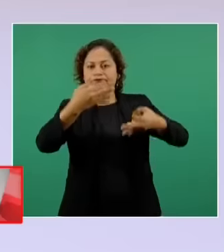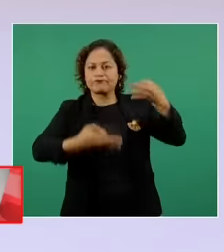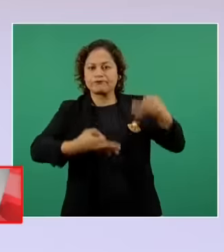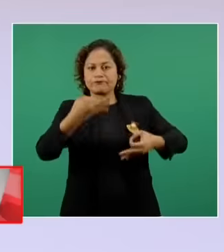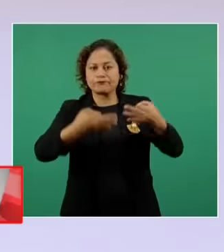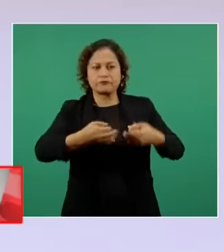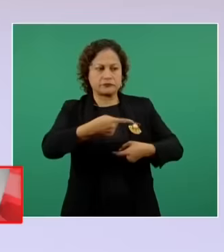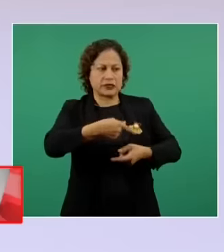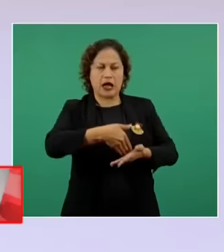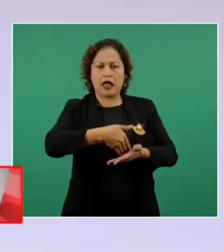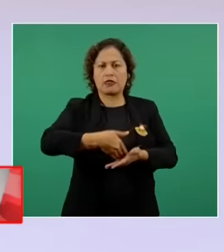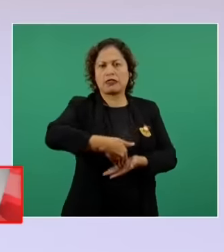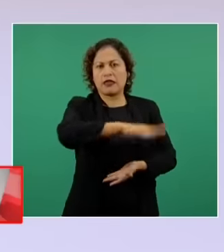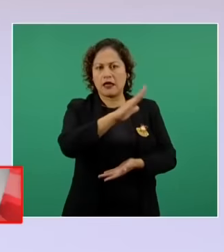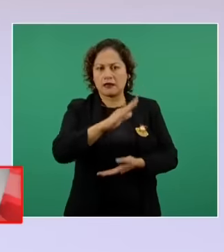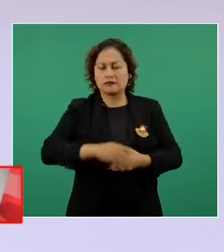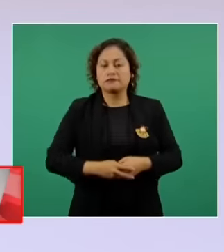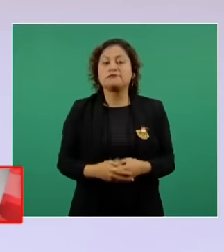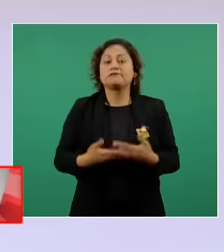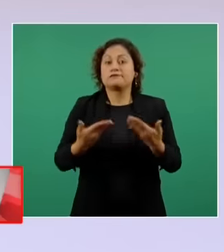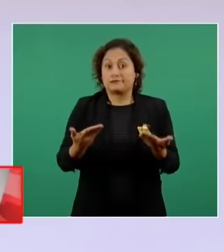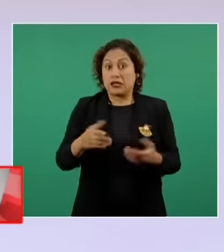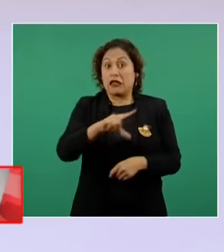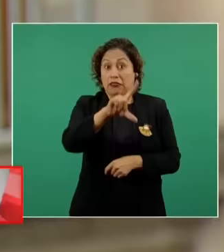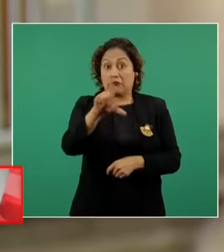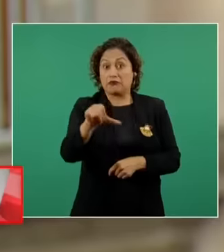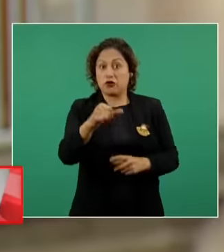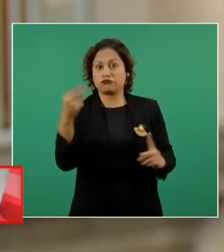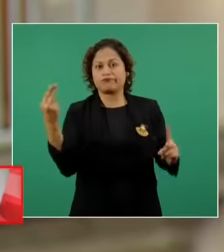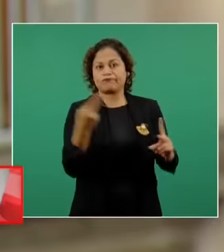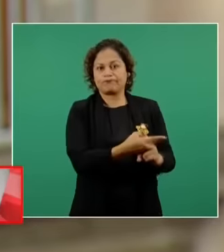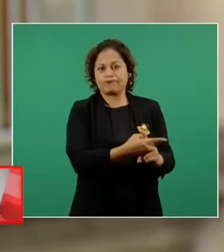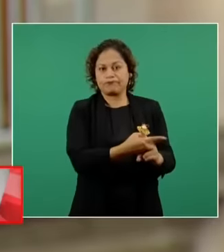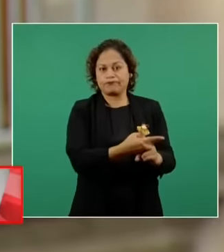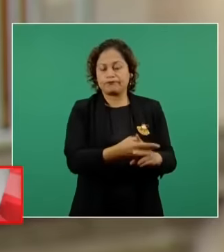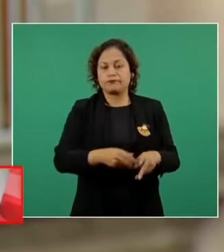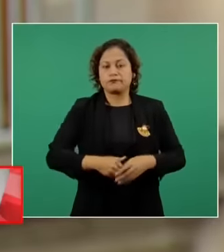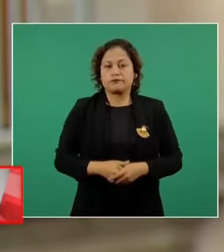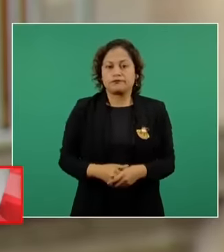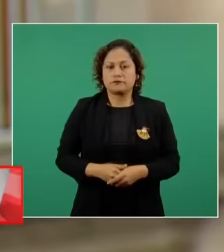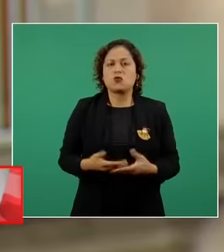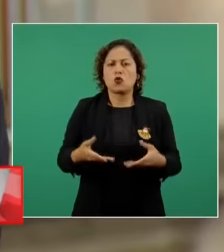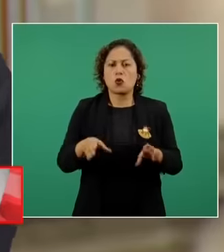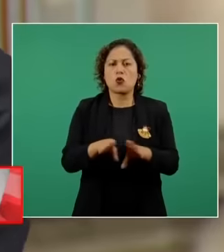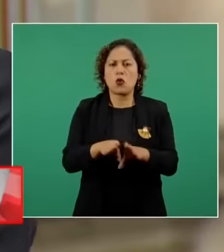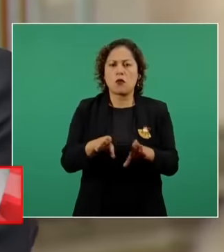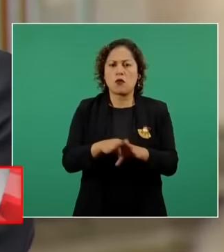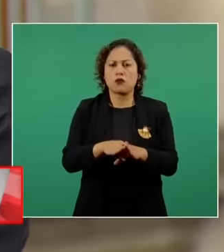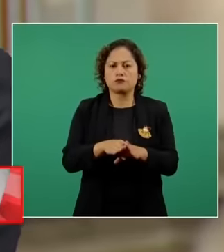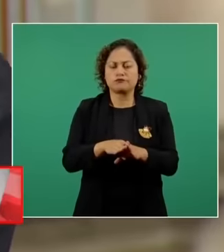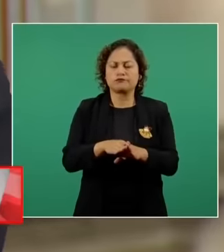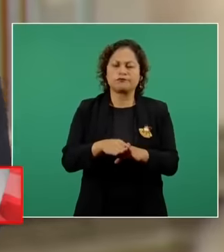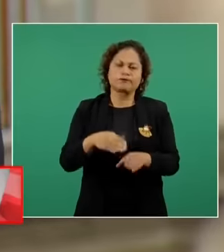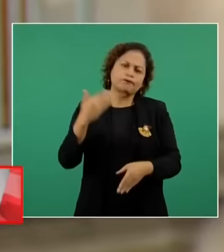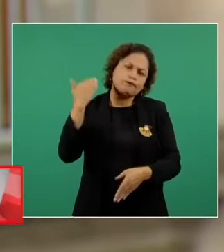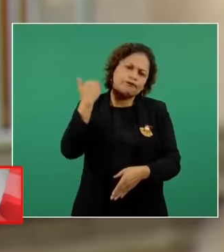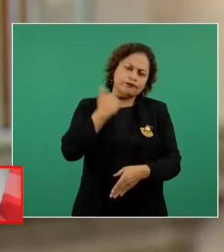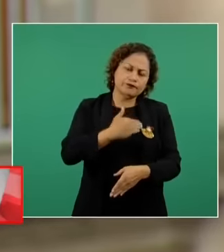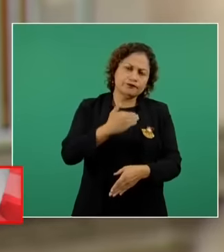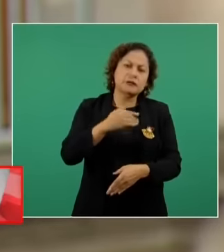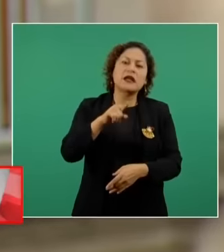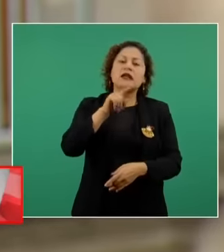y la manera en que lo asesinan. Le cortan la cabeza y le